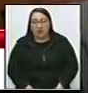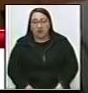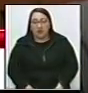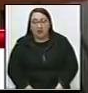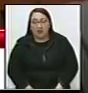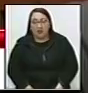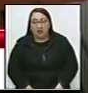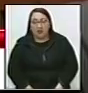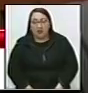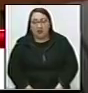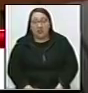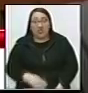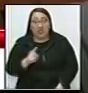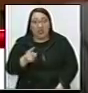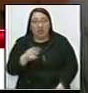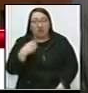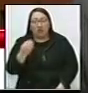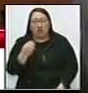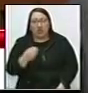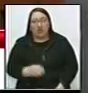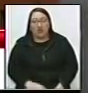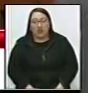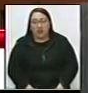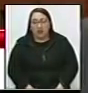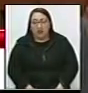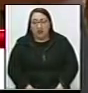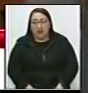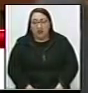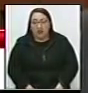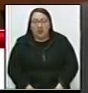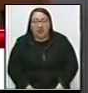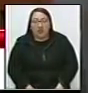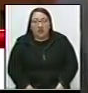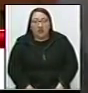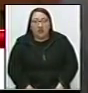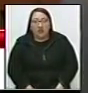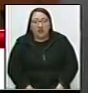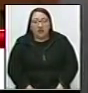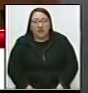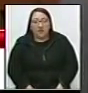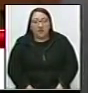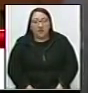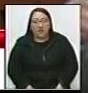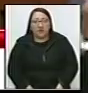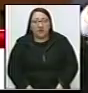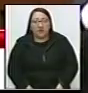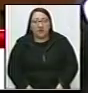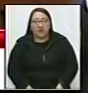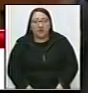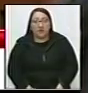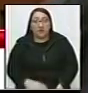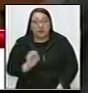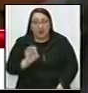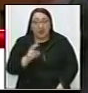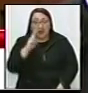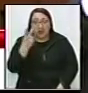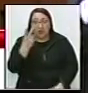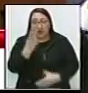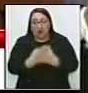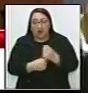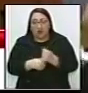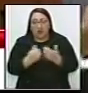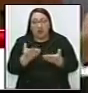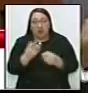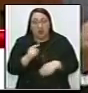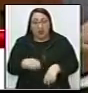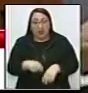Y eso, presidente, por lo siguiente, porque si bien es cierto, esta es la segunda confianza que se está pidiendo en lo